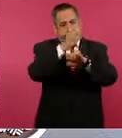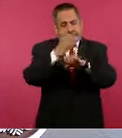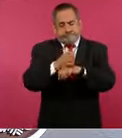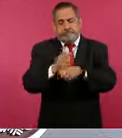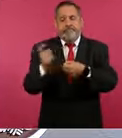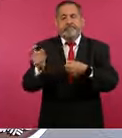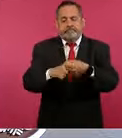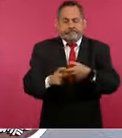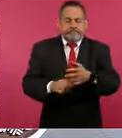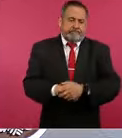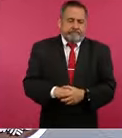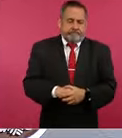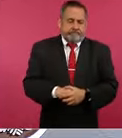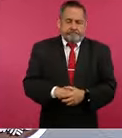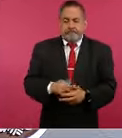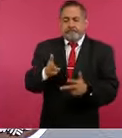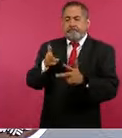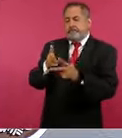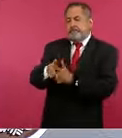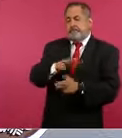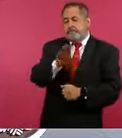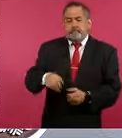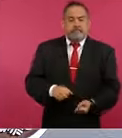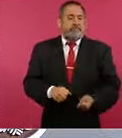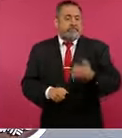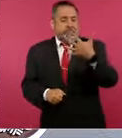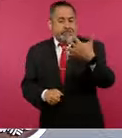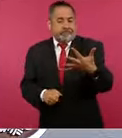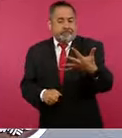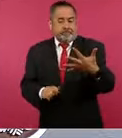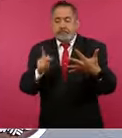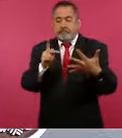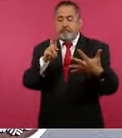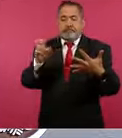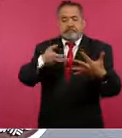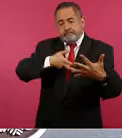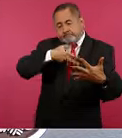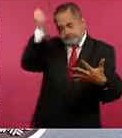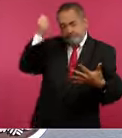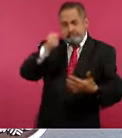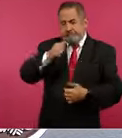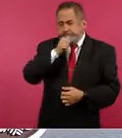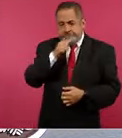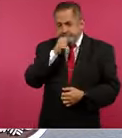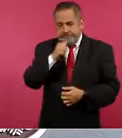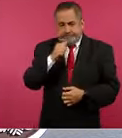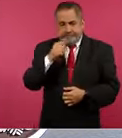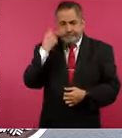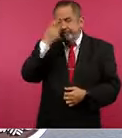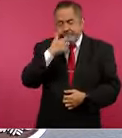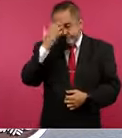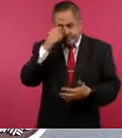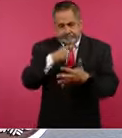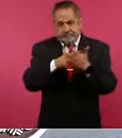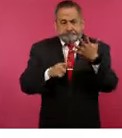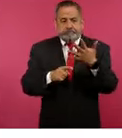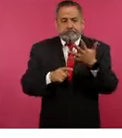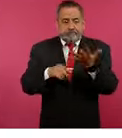estados. El homicidio de 5 precandidatos quienes ya contaban con registro